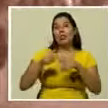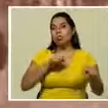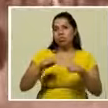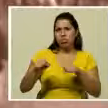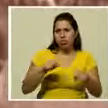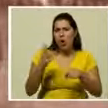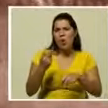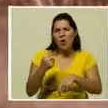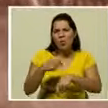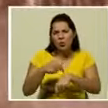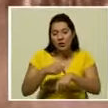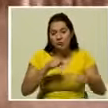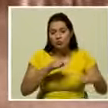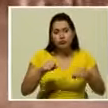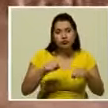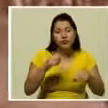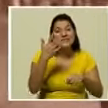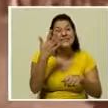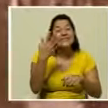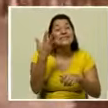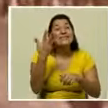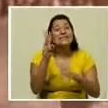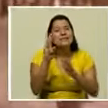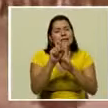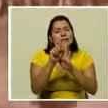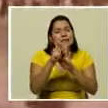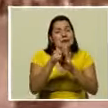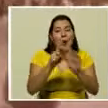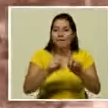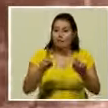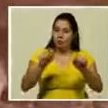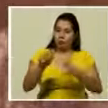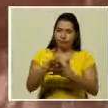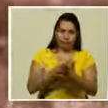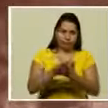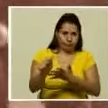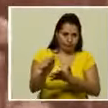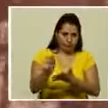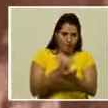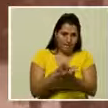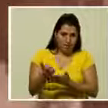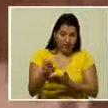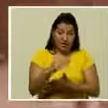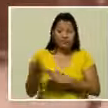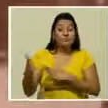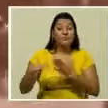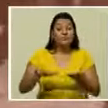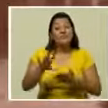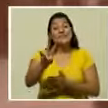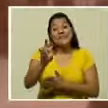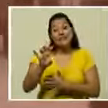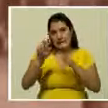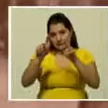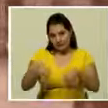16 segundos, pero que fue suficiente para mover los cimientos de toda una provincia y dejar como fallecidas a 700